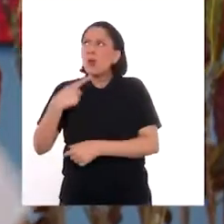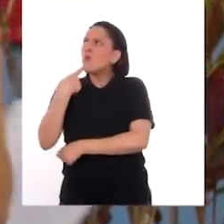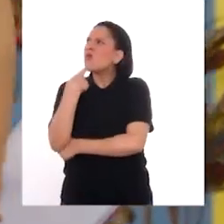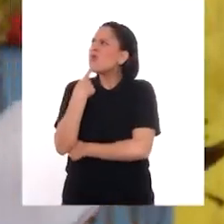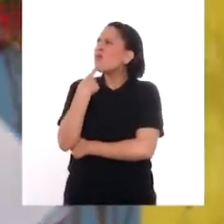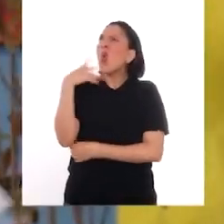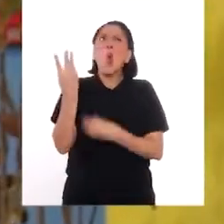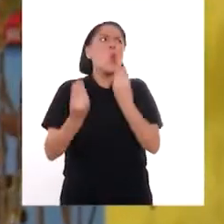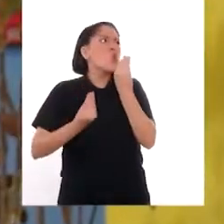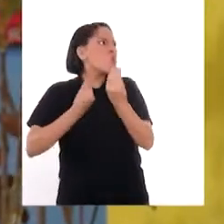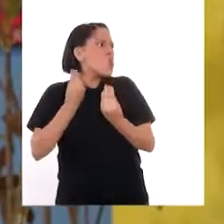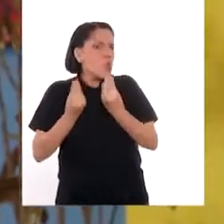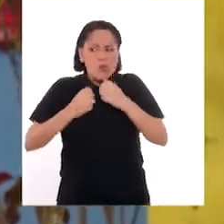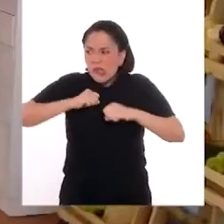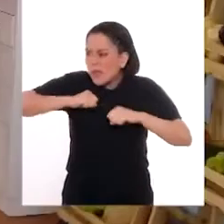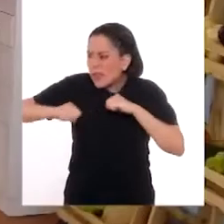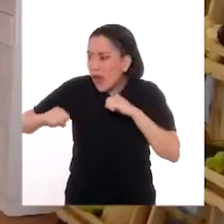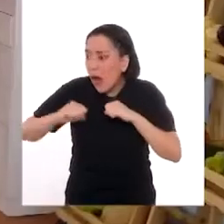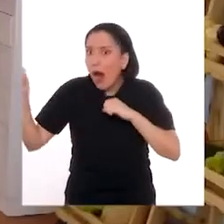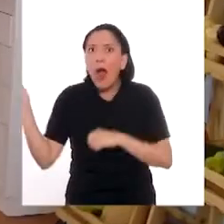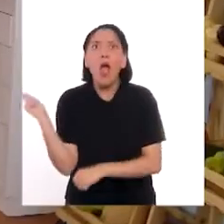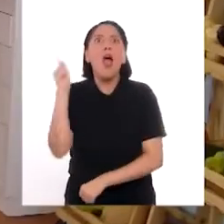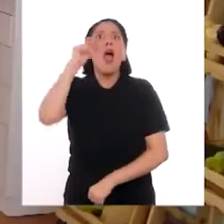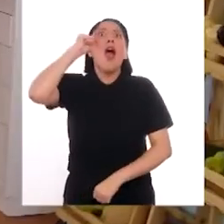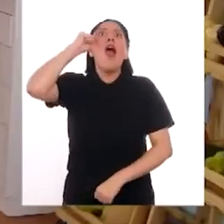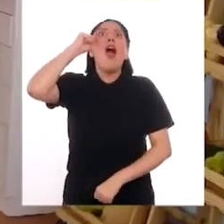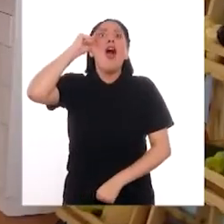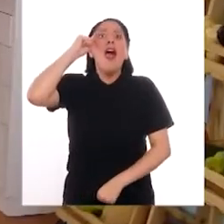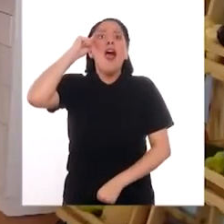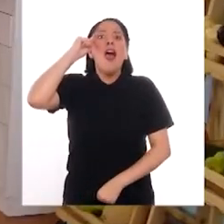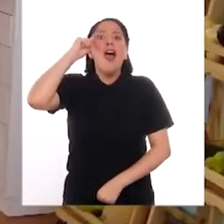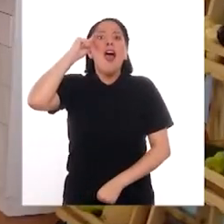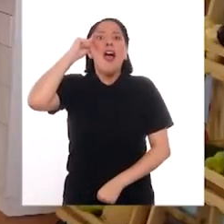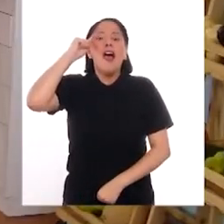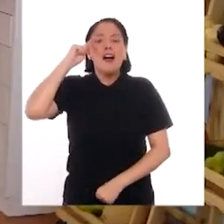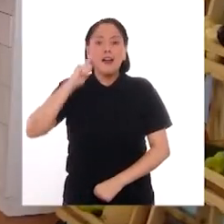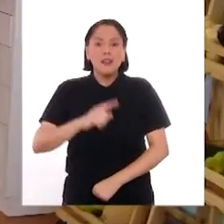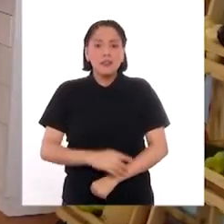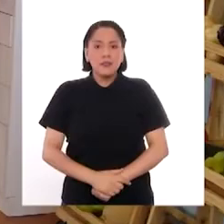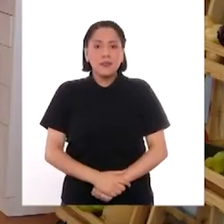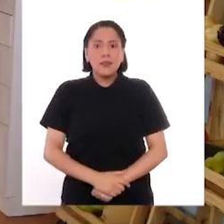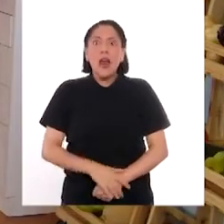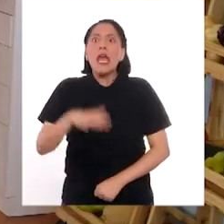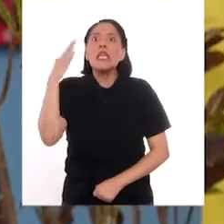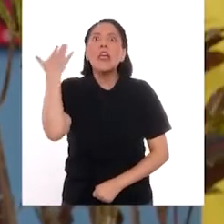¿Qué puedo hacer? Y se le ocurre: